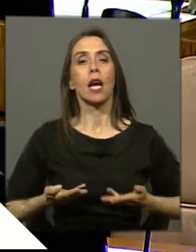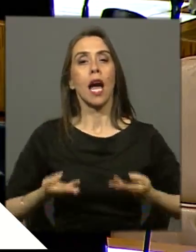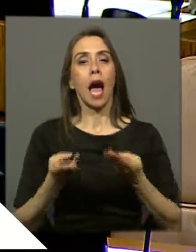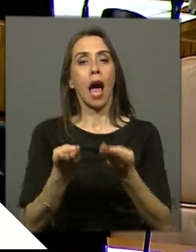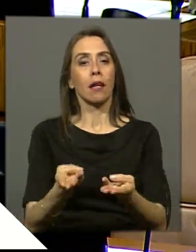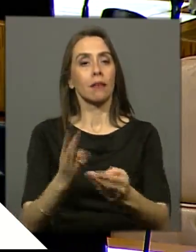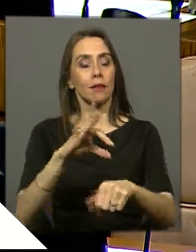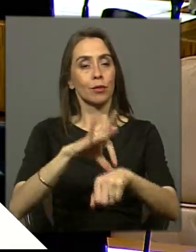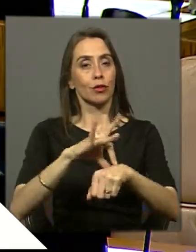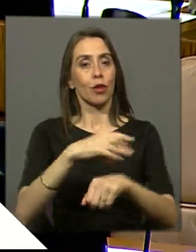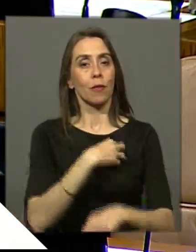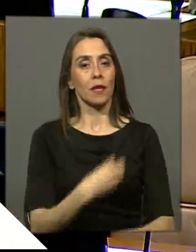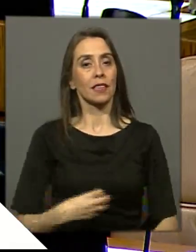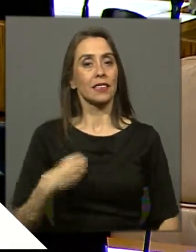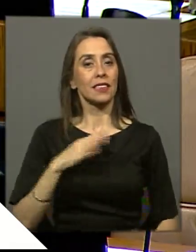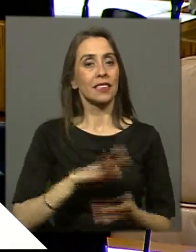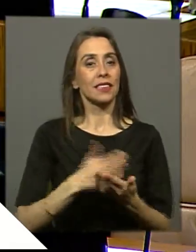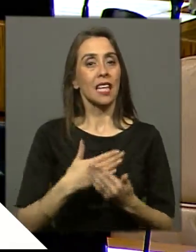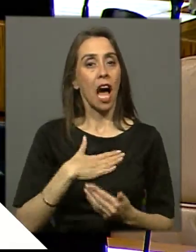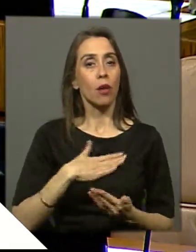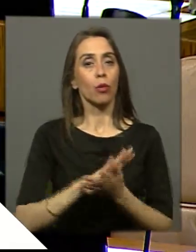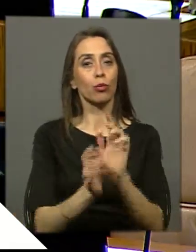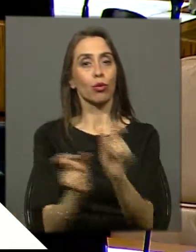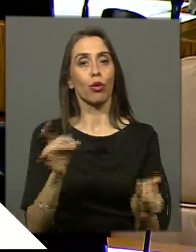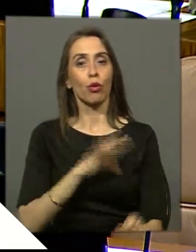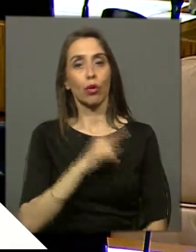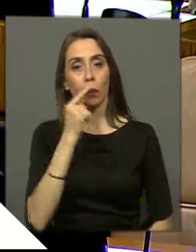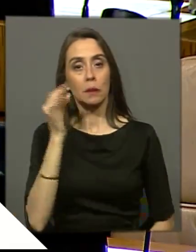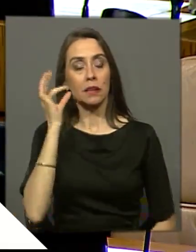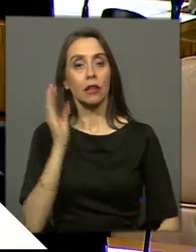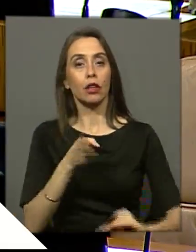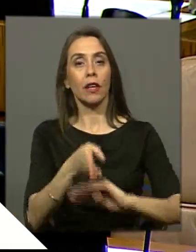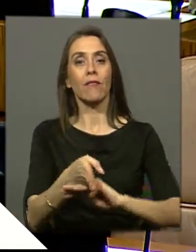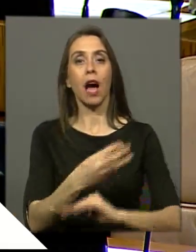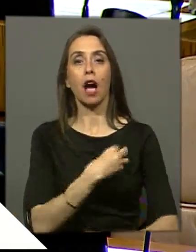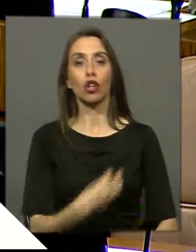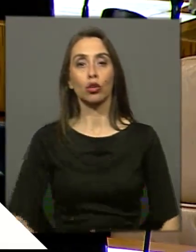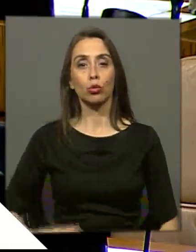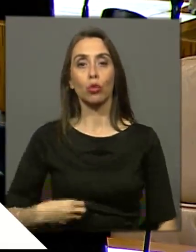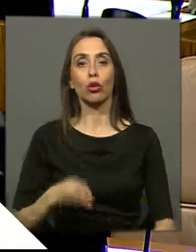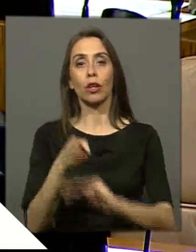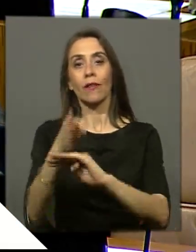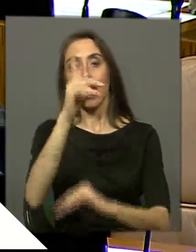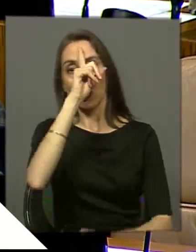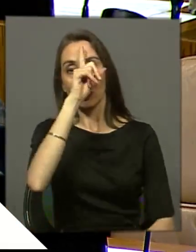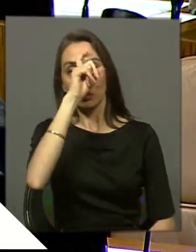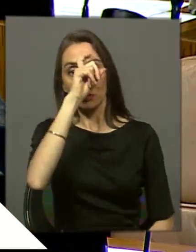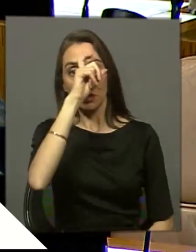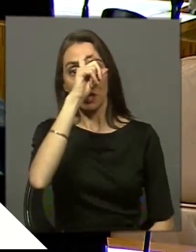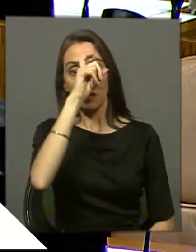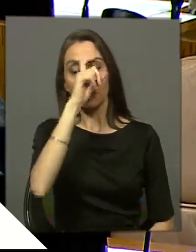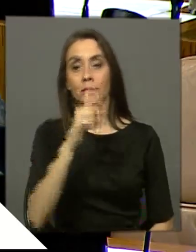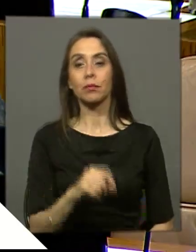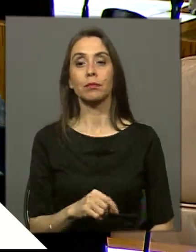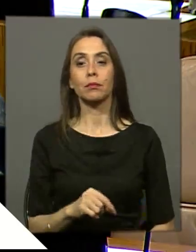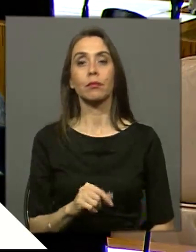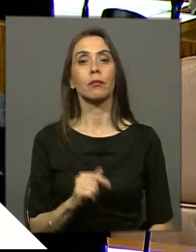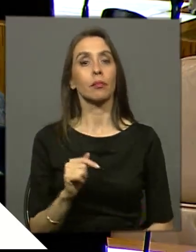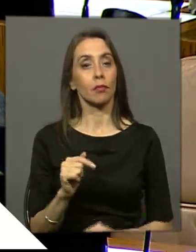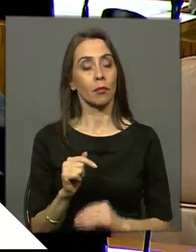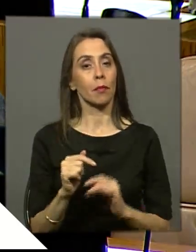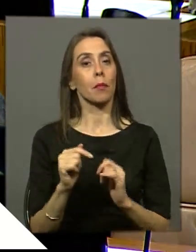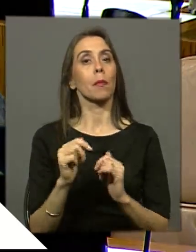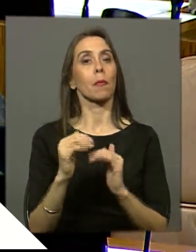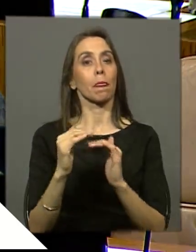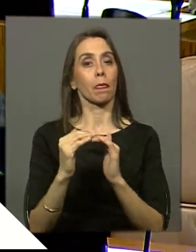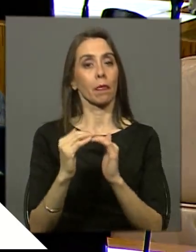que se entrega a todas las chilenas y chilenos que concurren a los consultores y a los hospitales por eso es que tiene que ser un crecimiento que al mismo